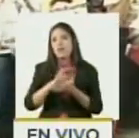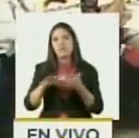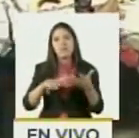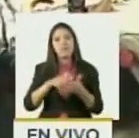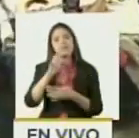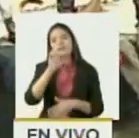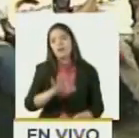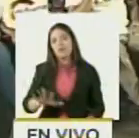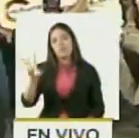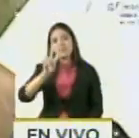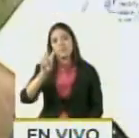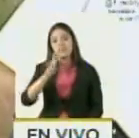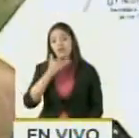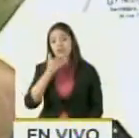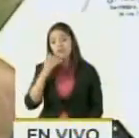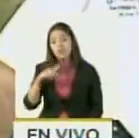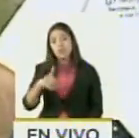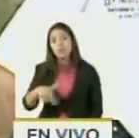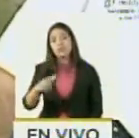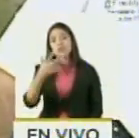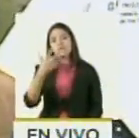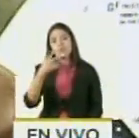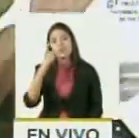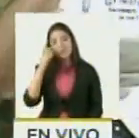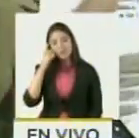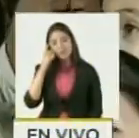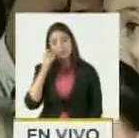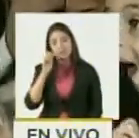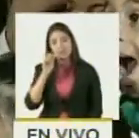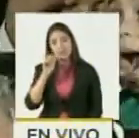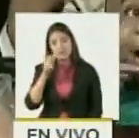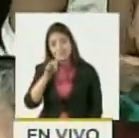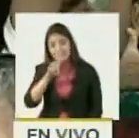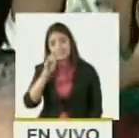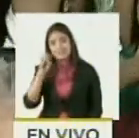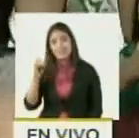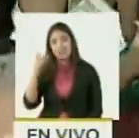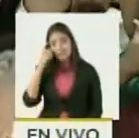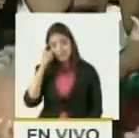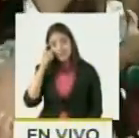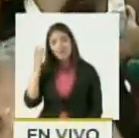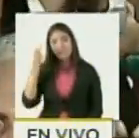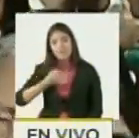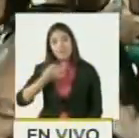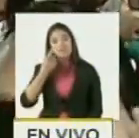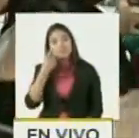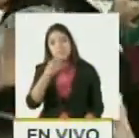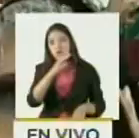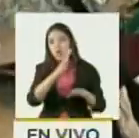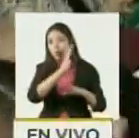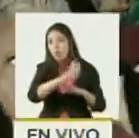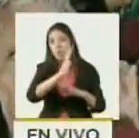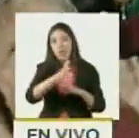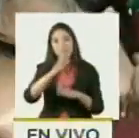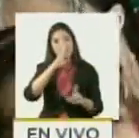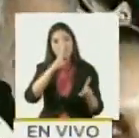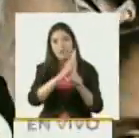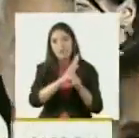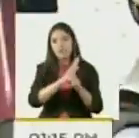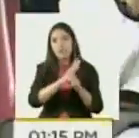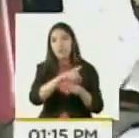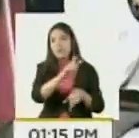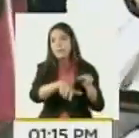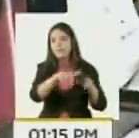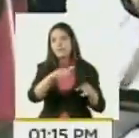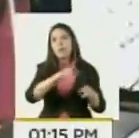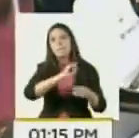azotado nuestro país en los últimos 100 días. Investigue caso por caso y establezca las responsabilidades directas de quienes han